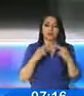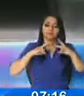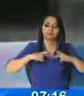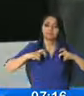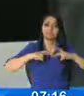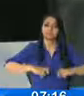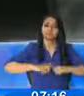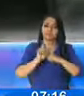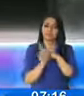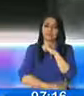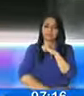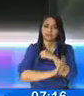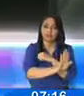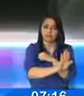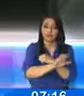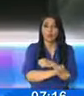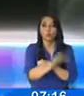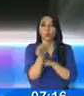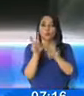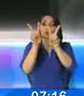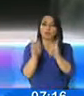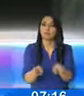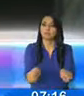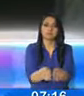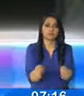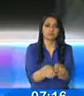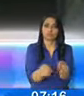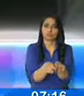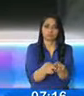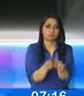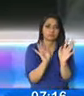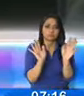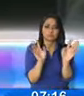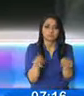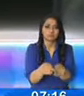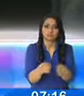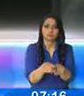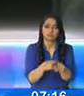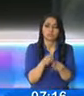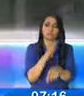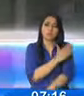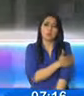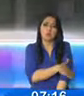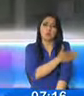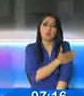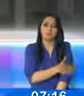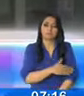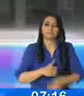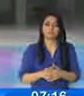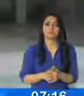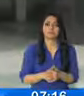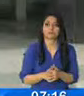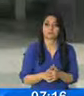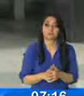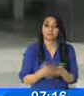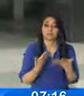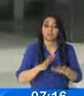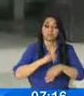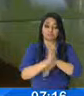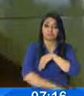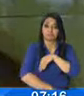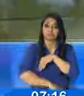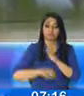disciplinaria por otro caso relacionado con eventuales tráficos de influencias luego del dictamen de Maldonado